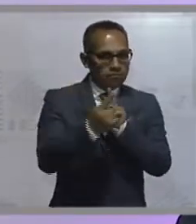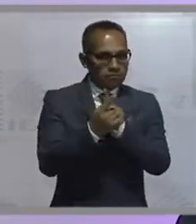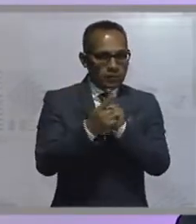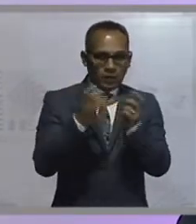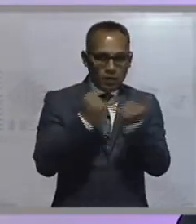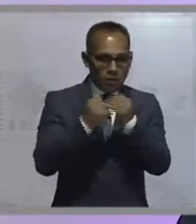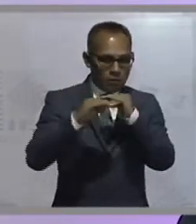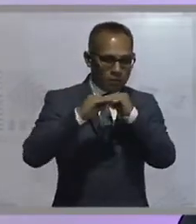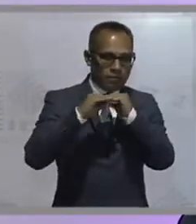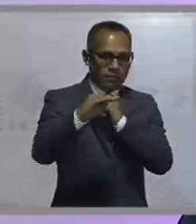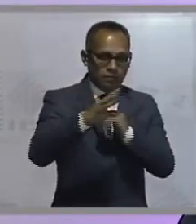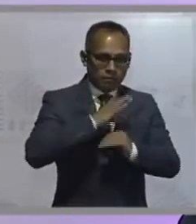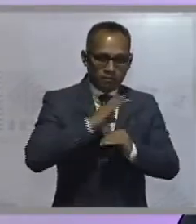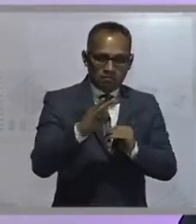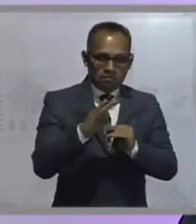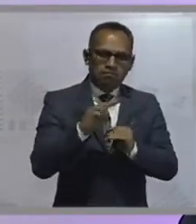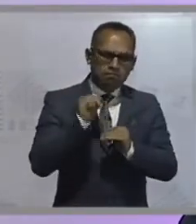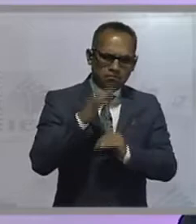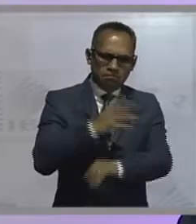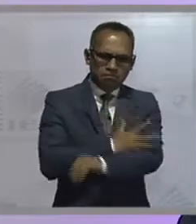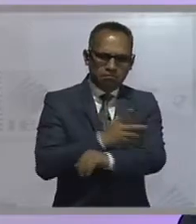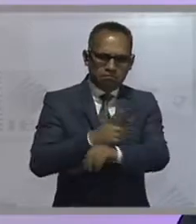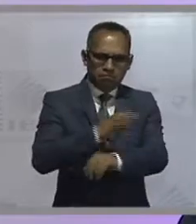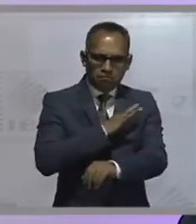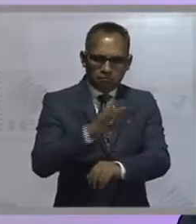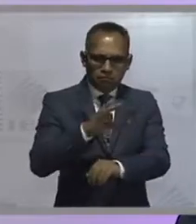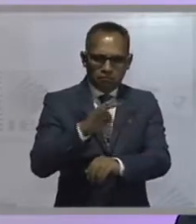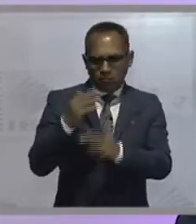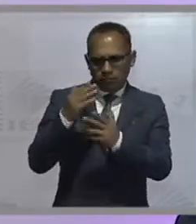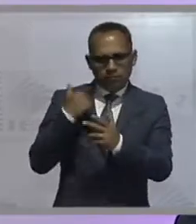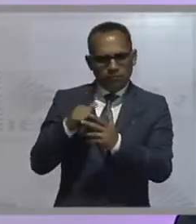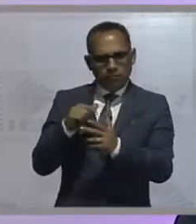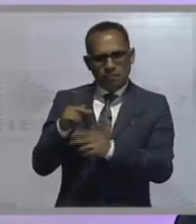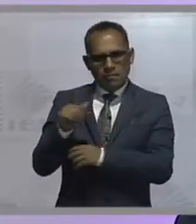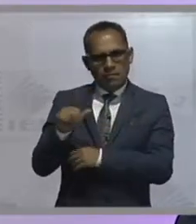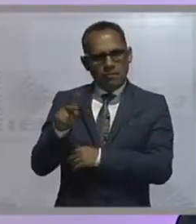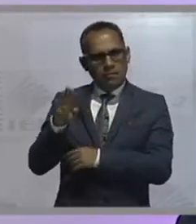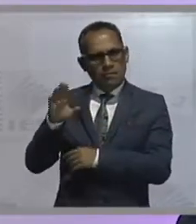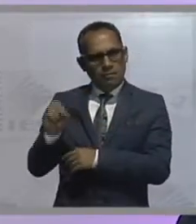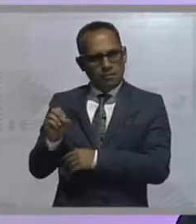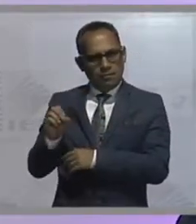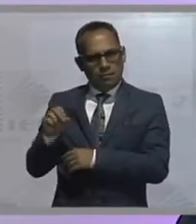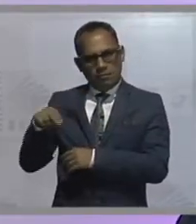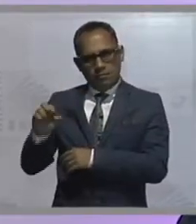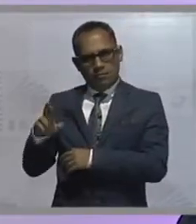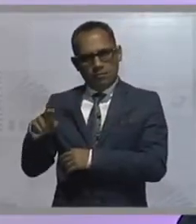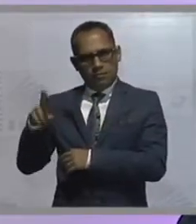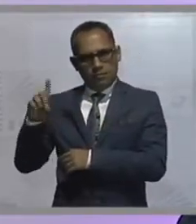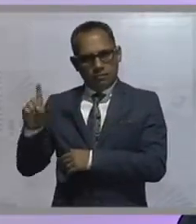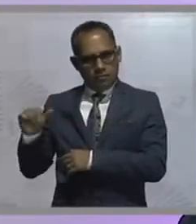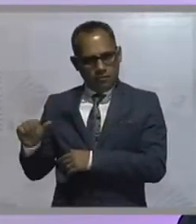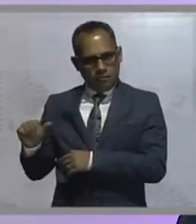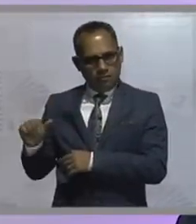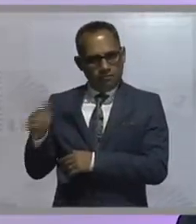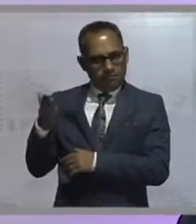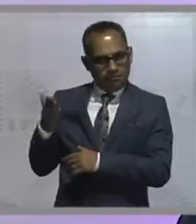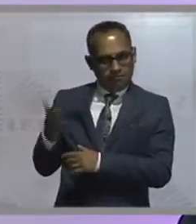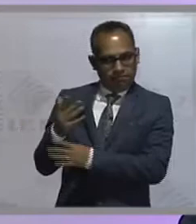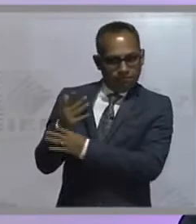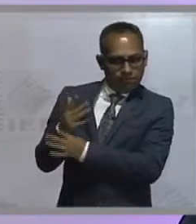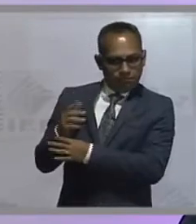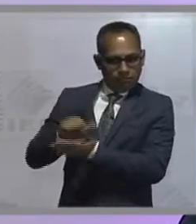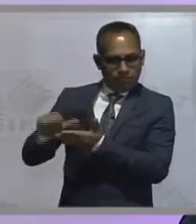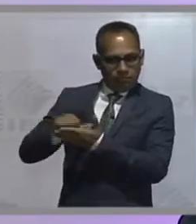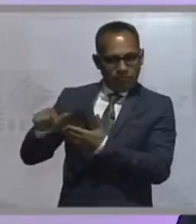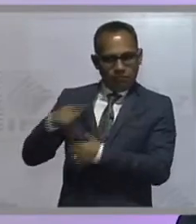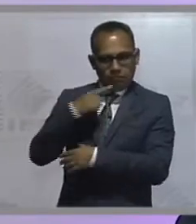verdad parafraseando al poeta chileno pablo neruda uno no puede elegir el lugar donde nace pero si el